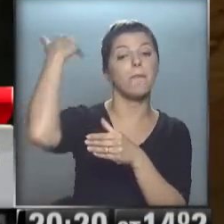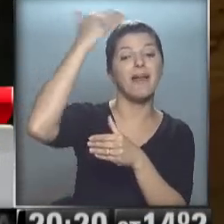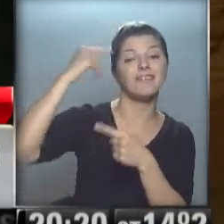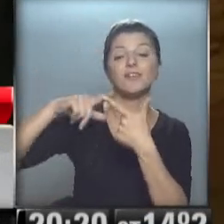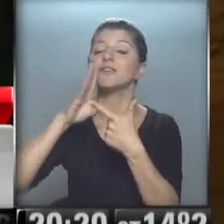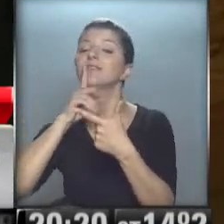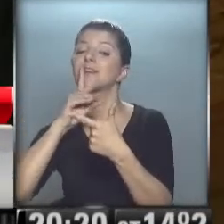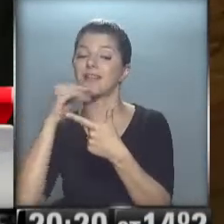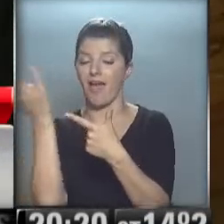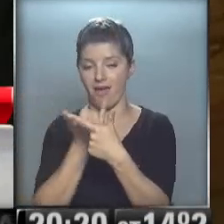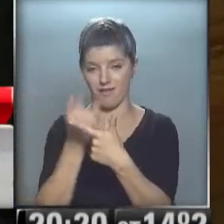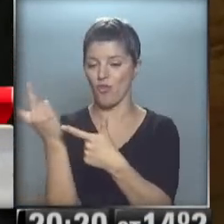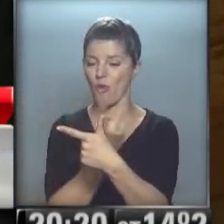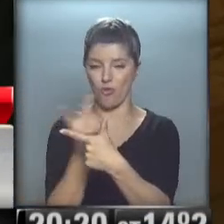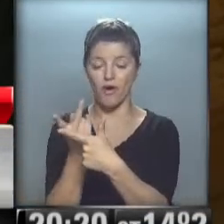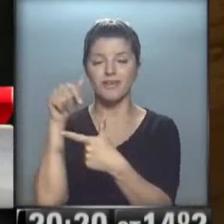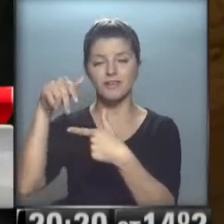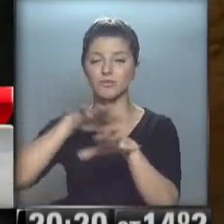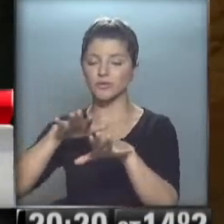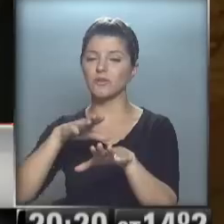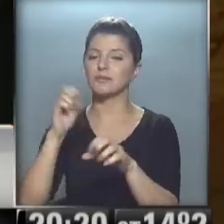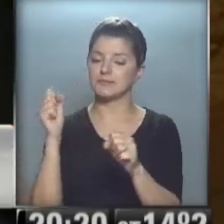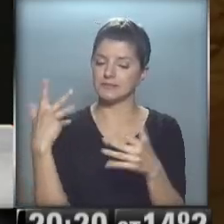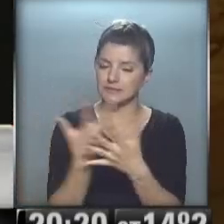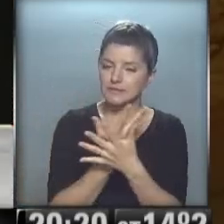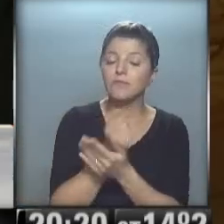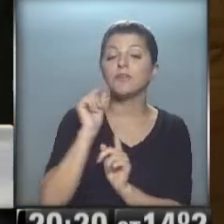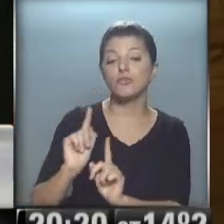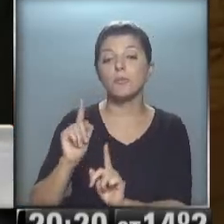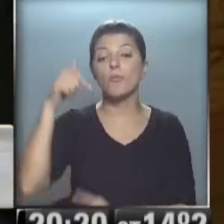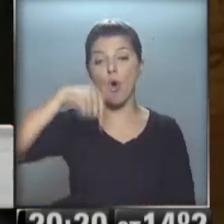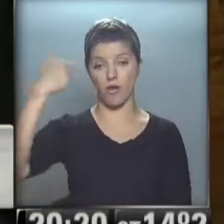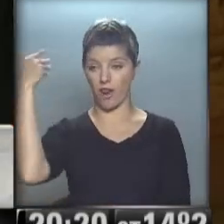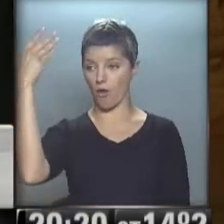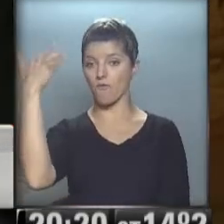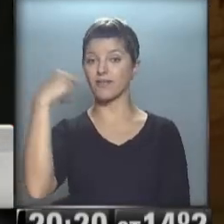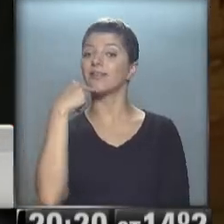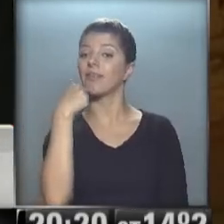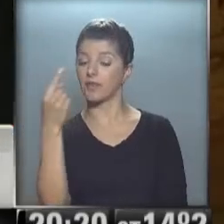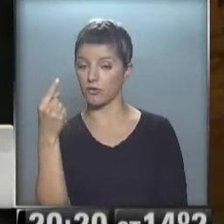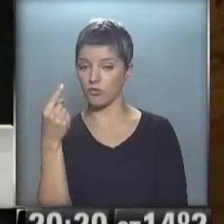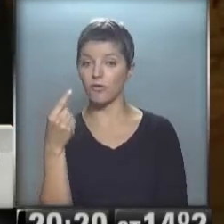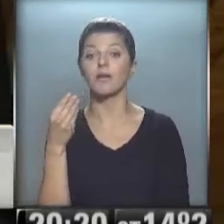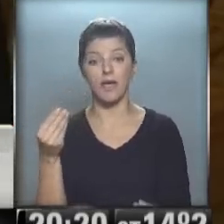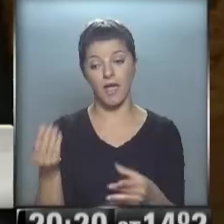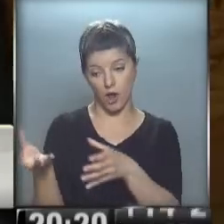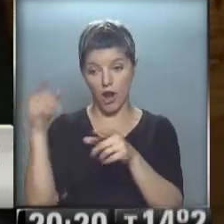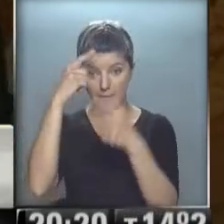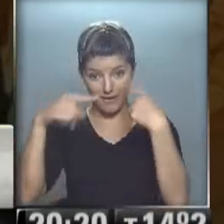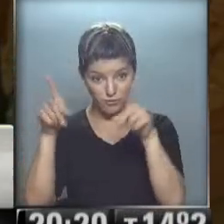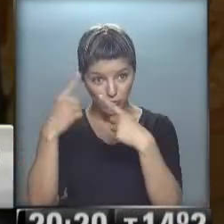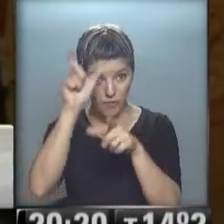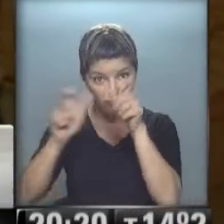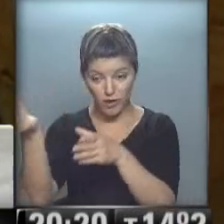este momento de tanta sensibilidad, y eso es lo que ha dicho en la conferencia el maestro, que los integrantes de la orquesta están